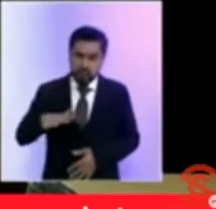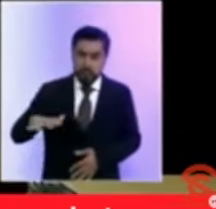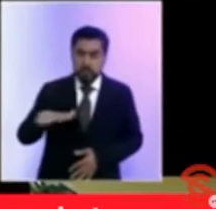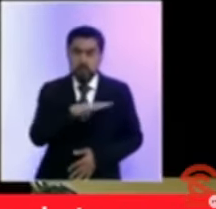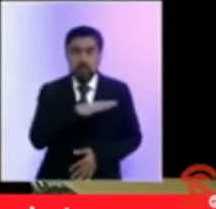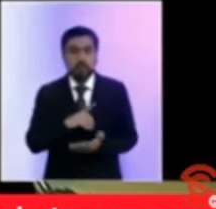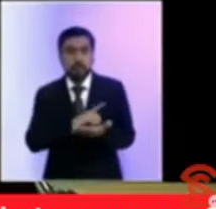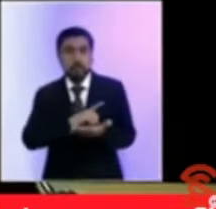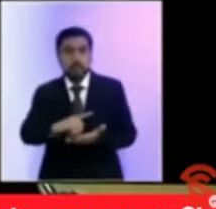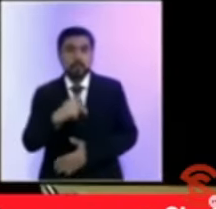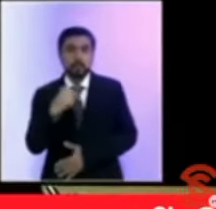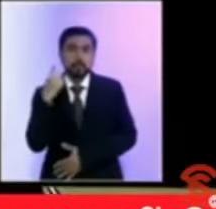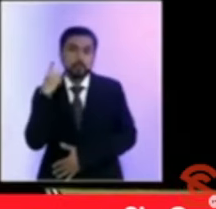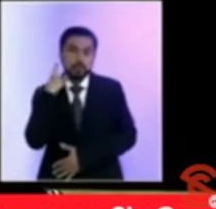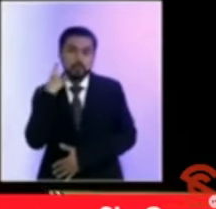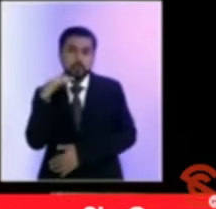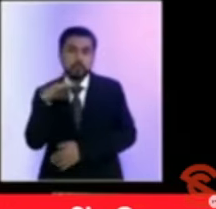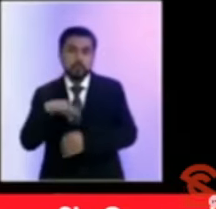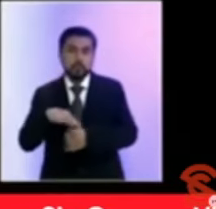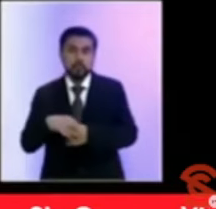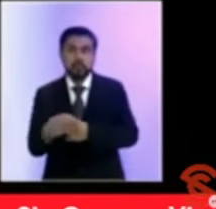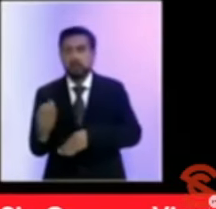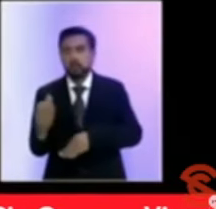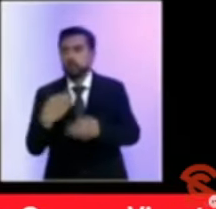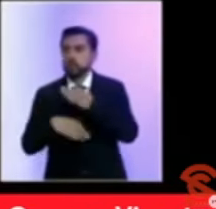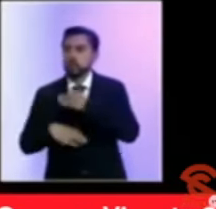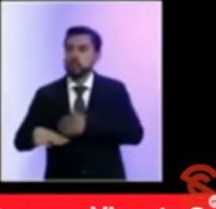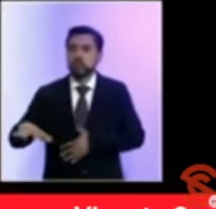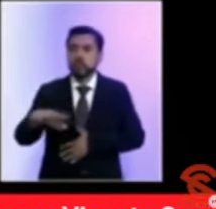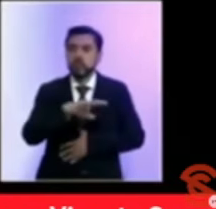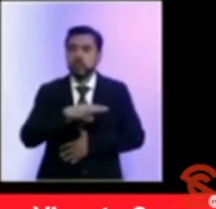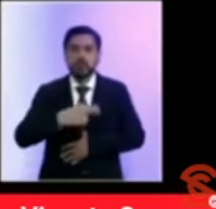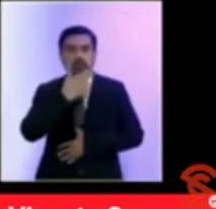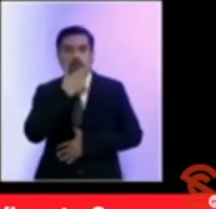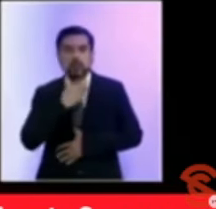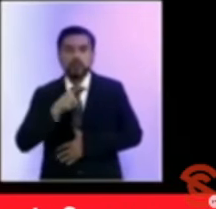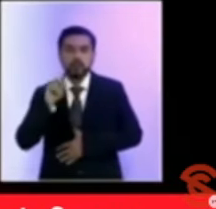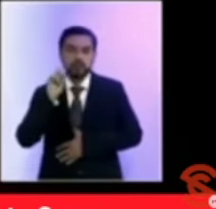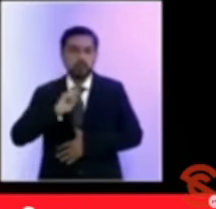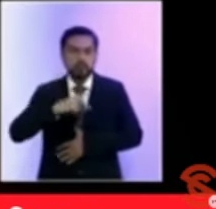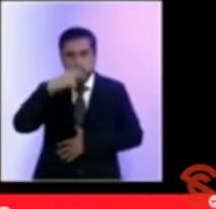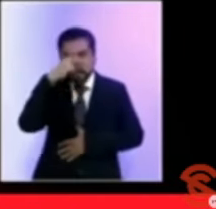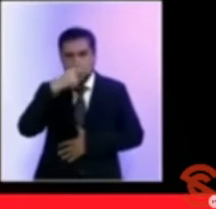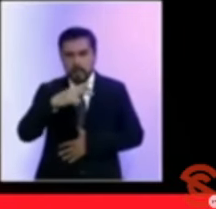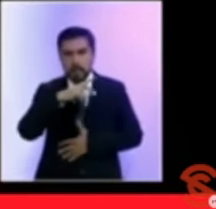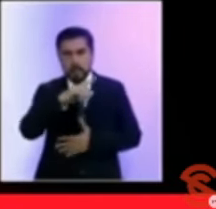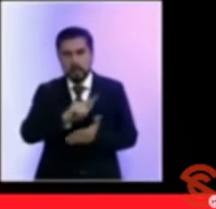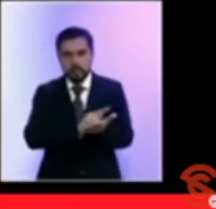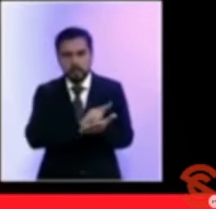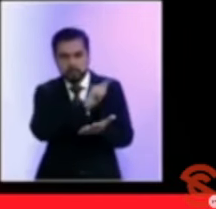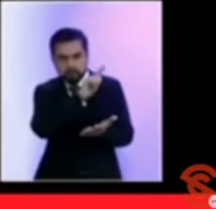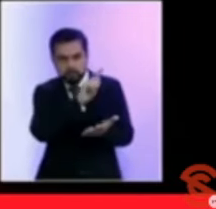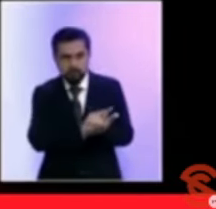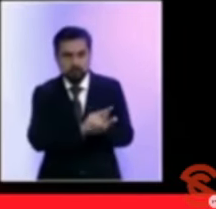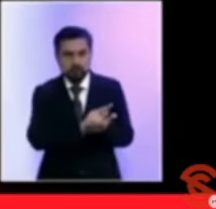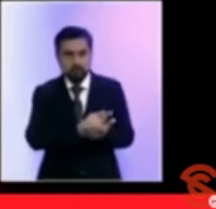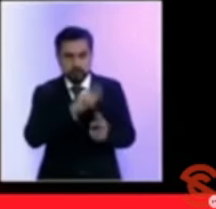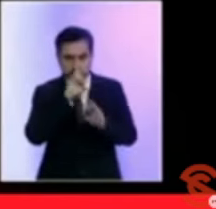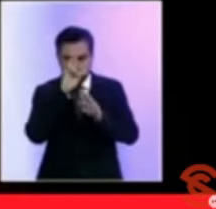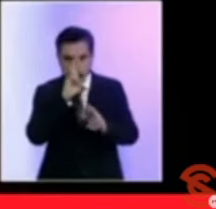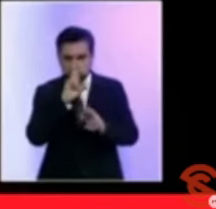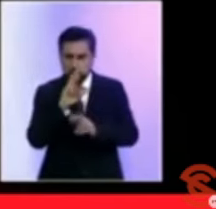derechos político-electorales de toda la ciudadanía y la constitucionalidad y convencionalidad de la vida